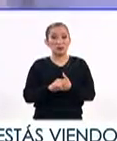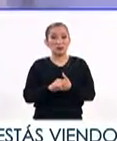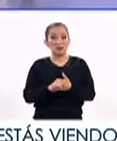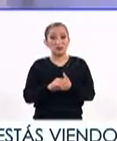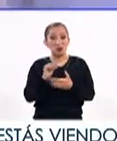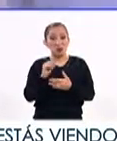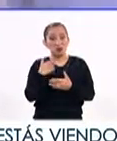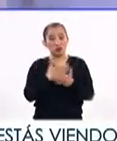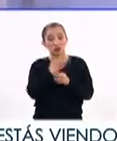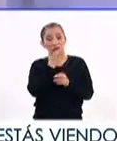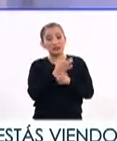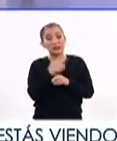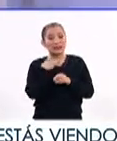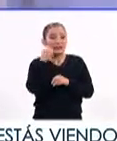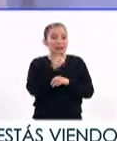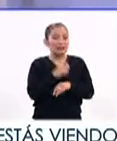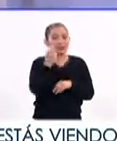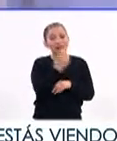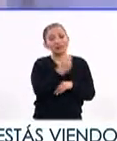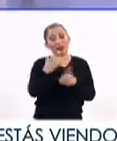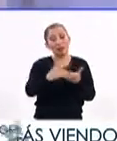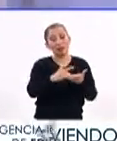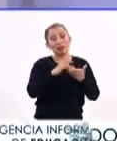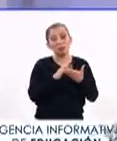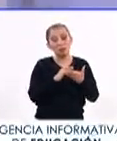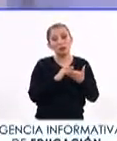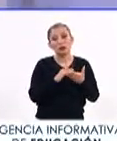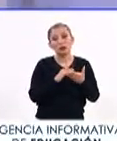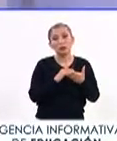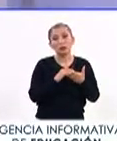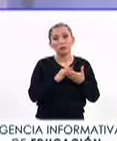que no es autosuficiente, sino que siempre va a necesitar el apoyo, pero